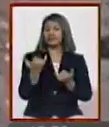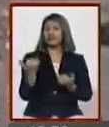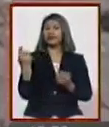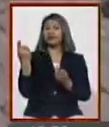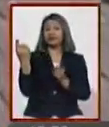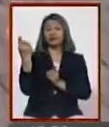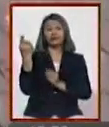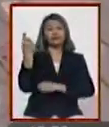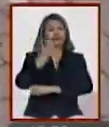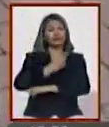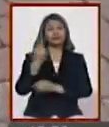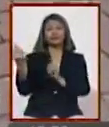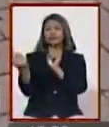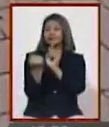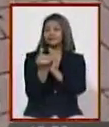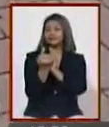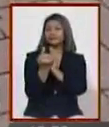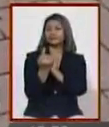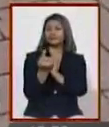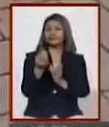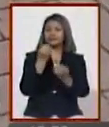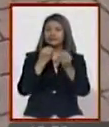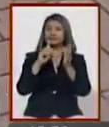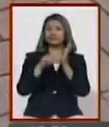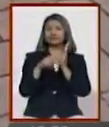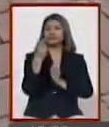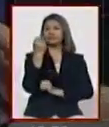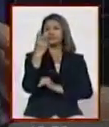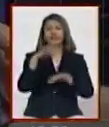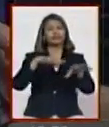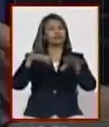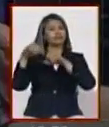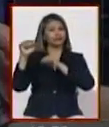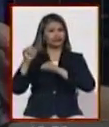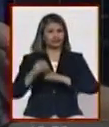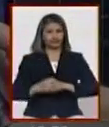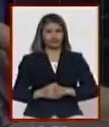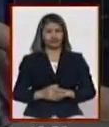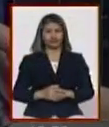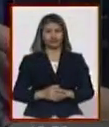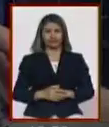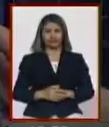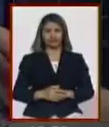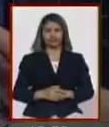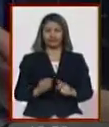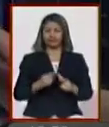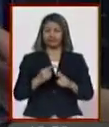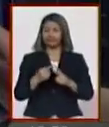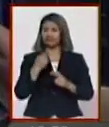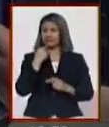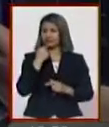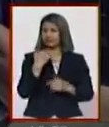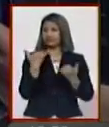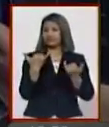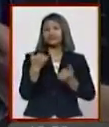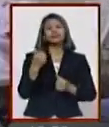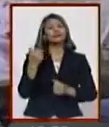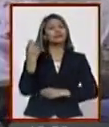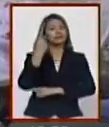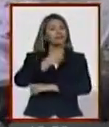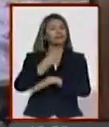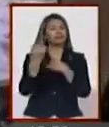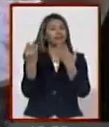día, están y se van, a mediodía se van, también desde ayer están libres, entonces es lo que hoy día se los